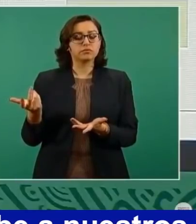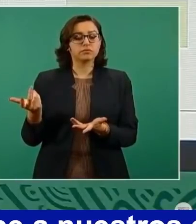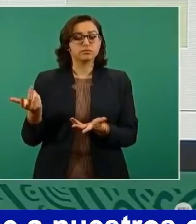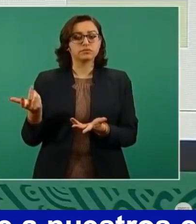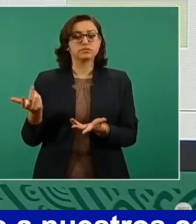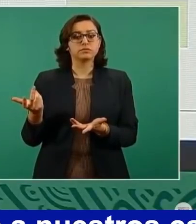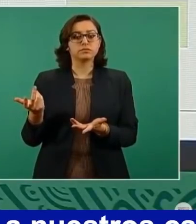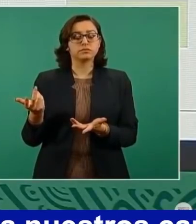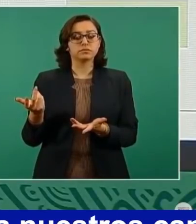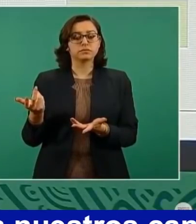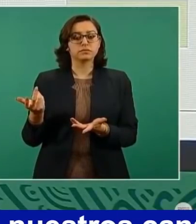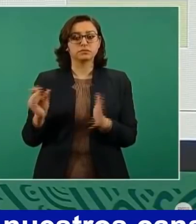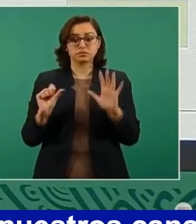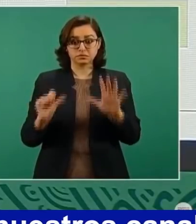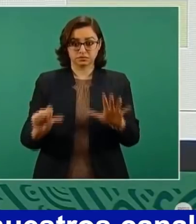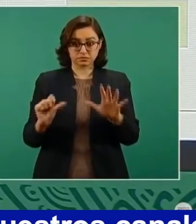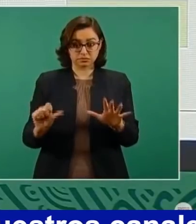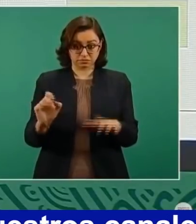16,